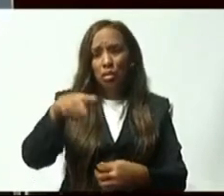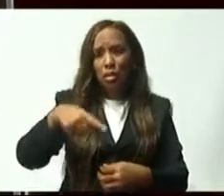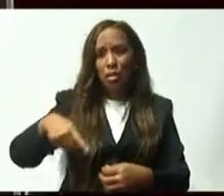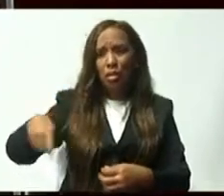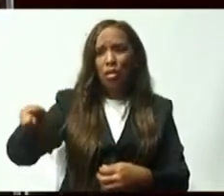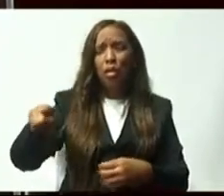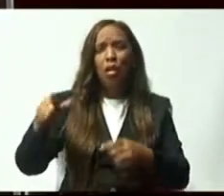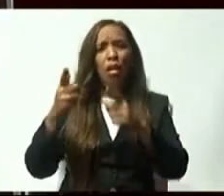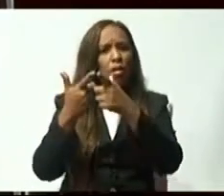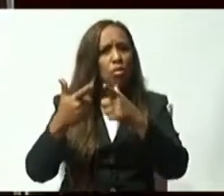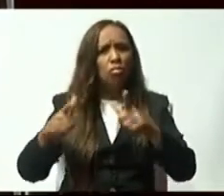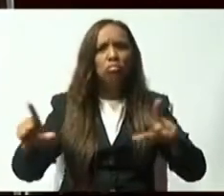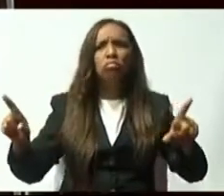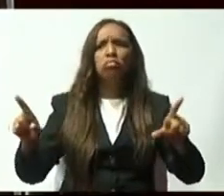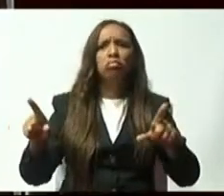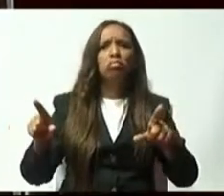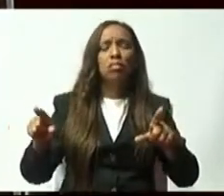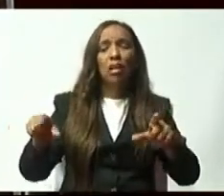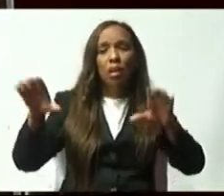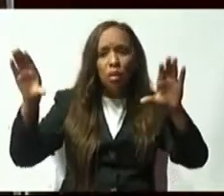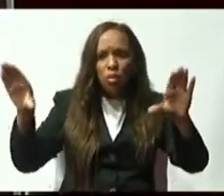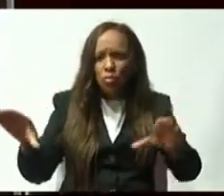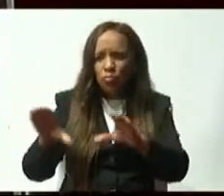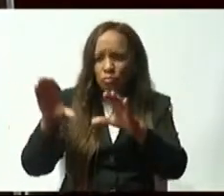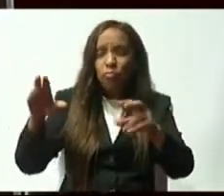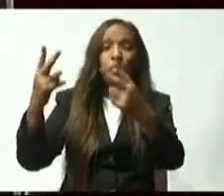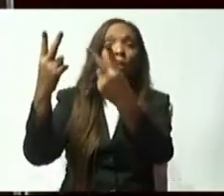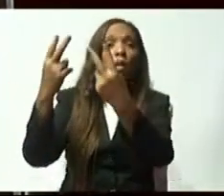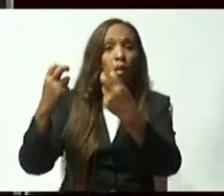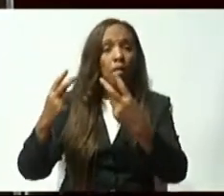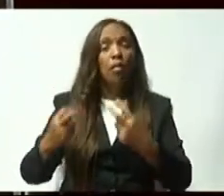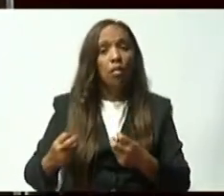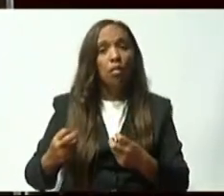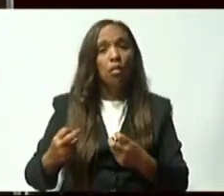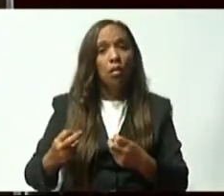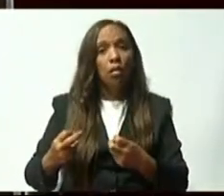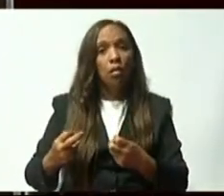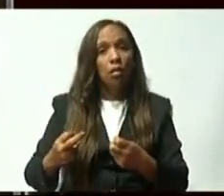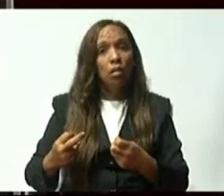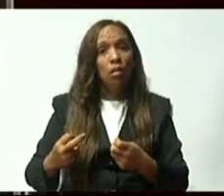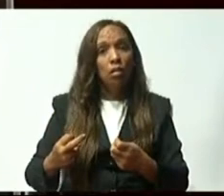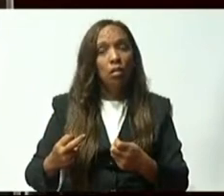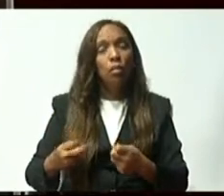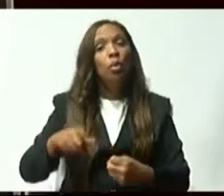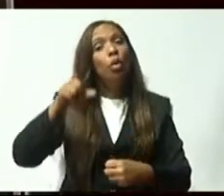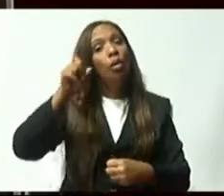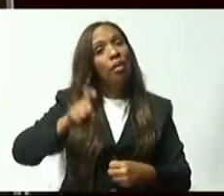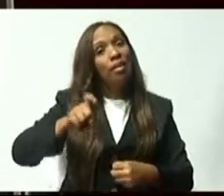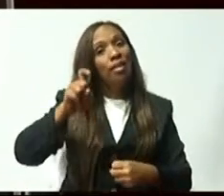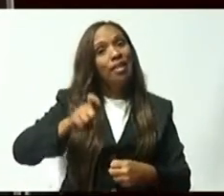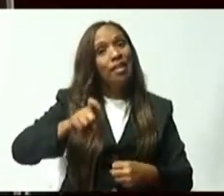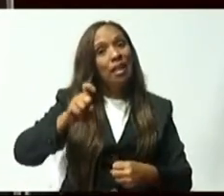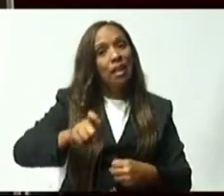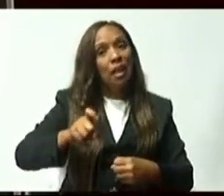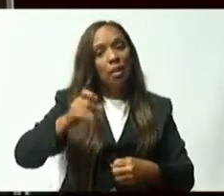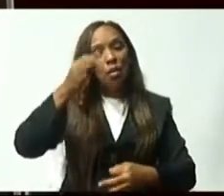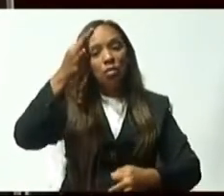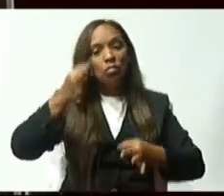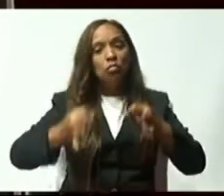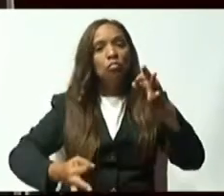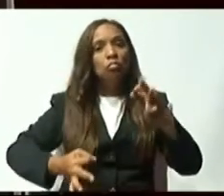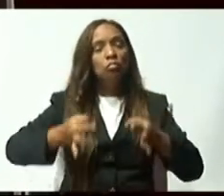que actúe, pero que actúe bajo la justicia, que primero